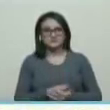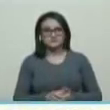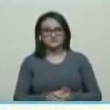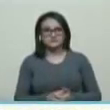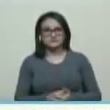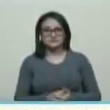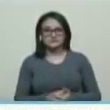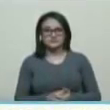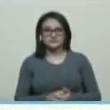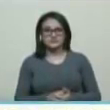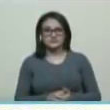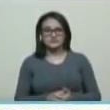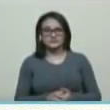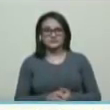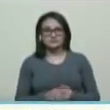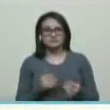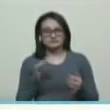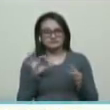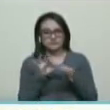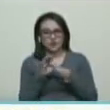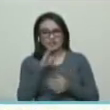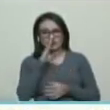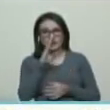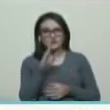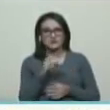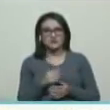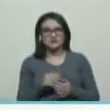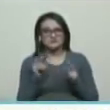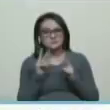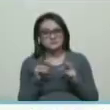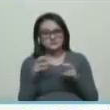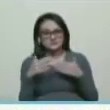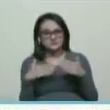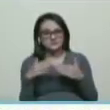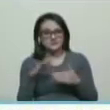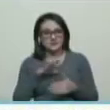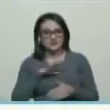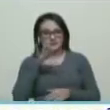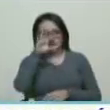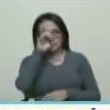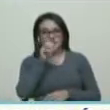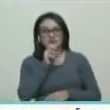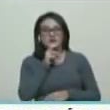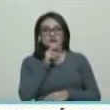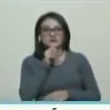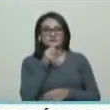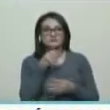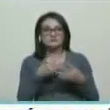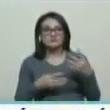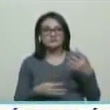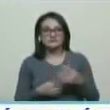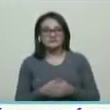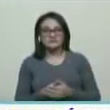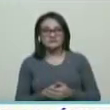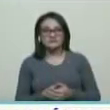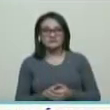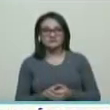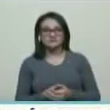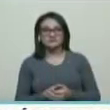tenga vinculación directa en la exploración, producción de estos minerales, oro, coltán,